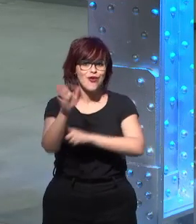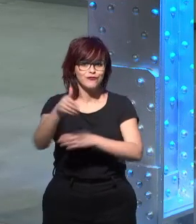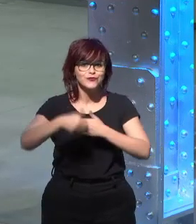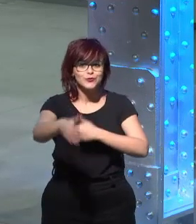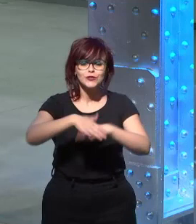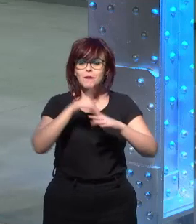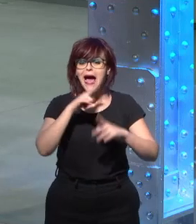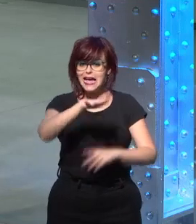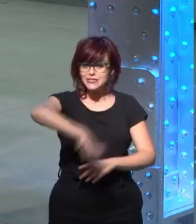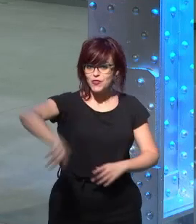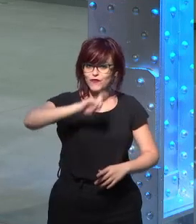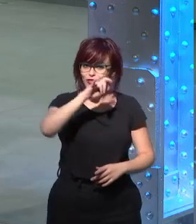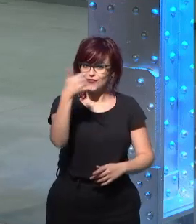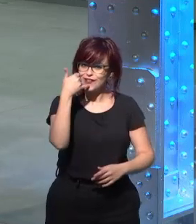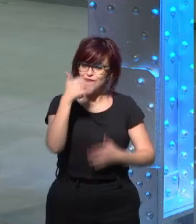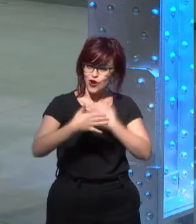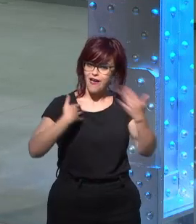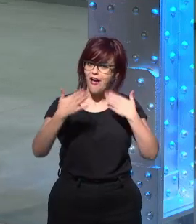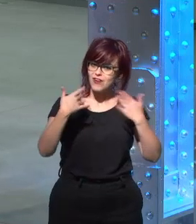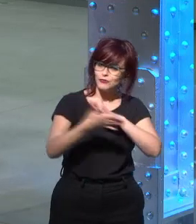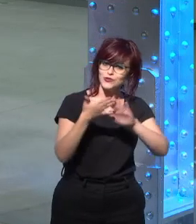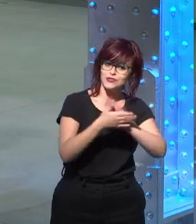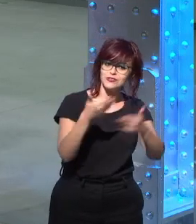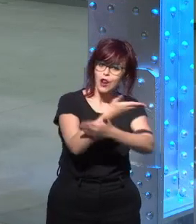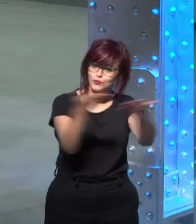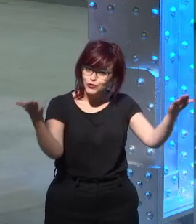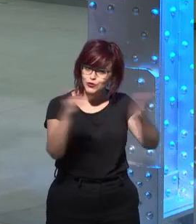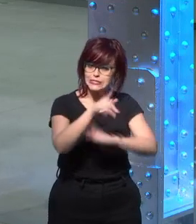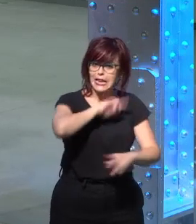en el espacio de Fundación Telefónica para hablar de nuevo de todos vosotros, de